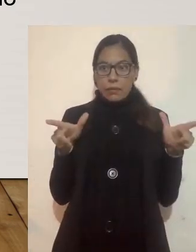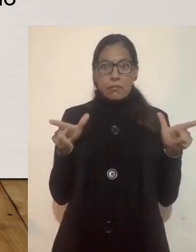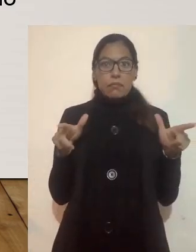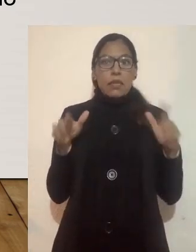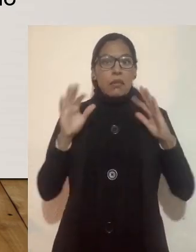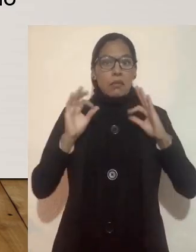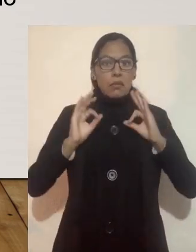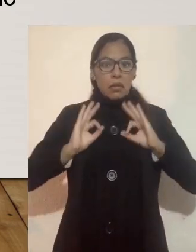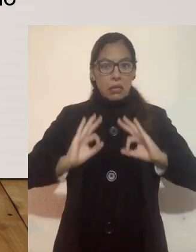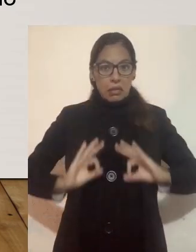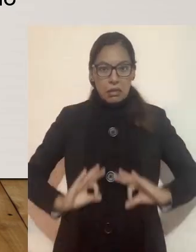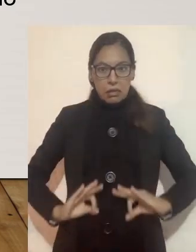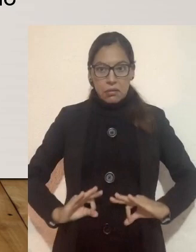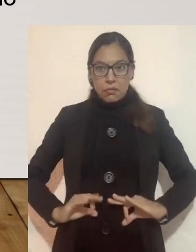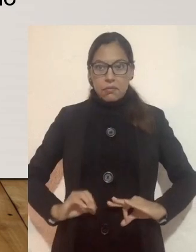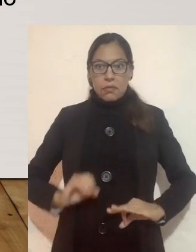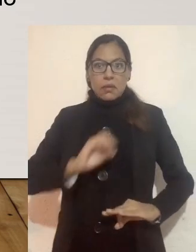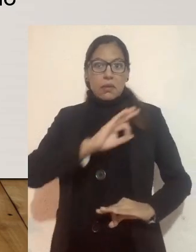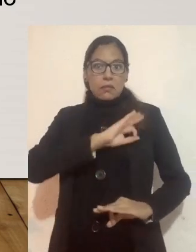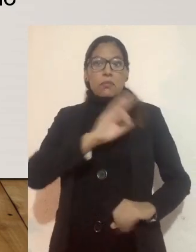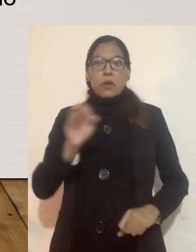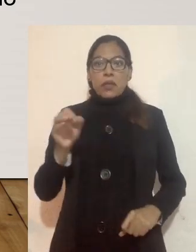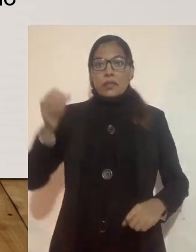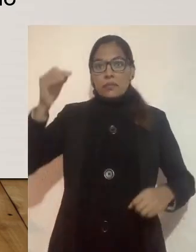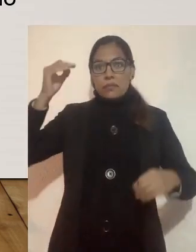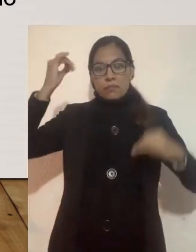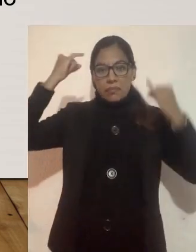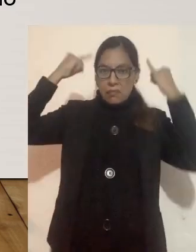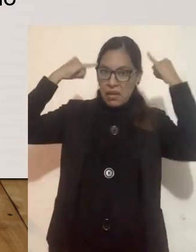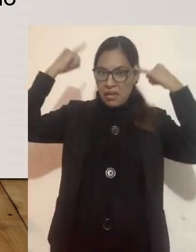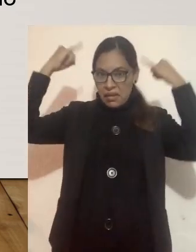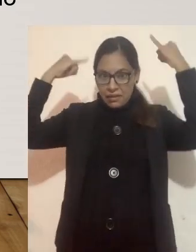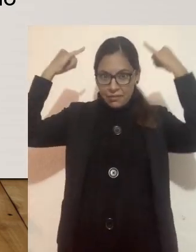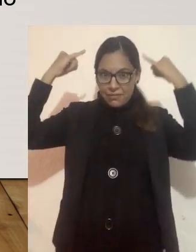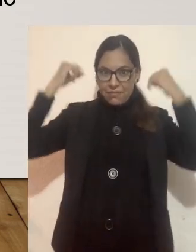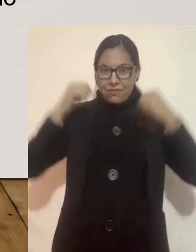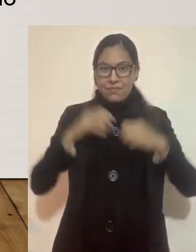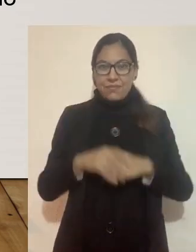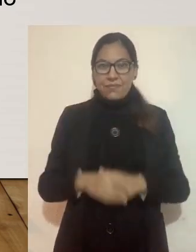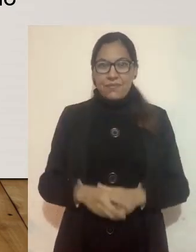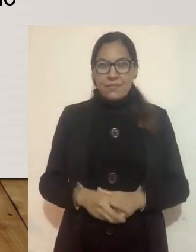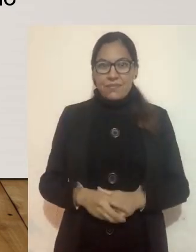el estrés y se pone en un modo creativo.